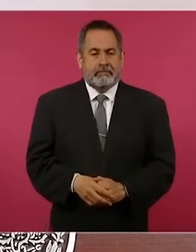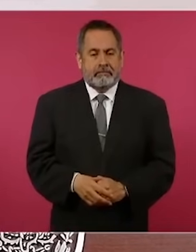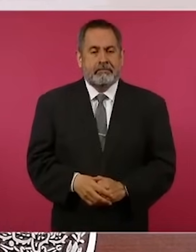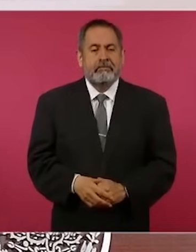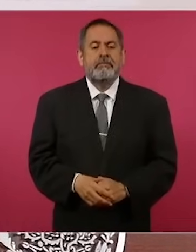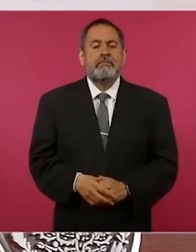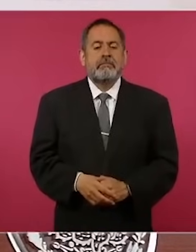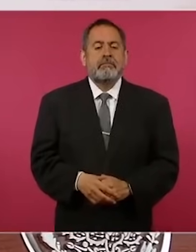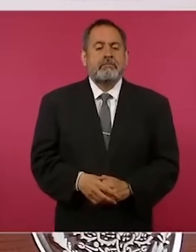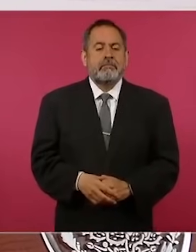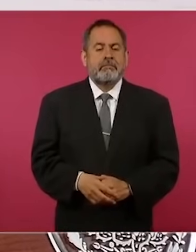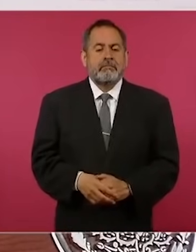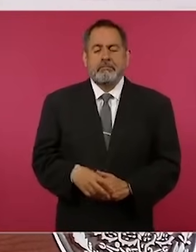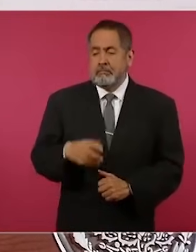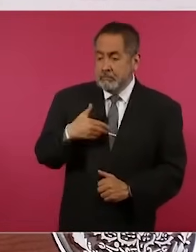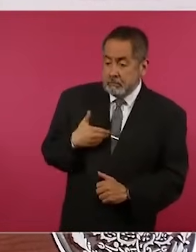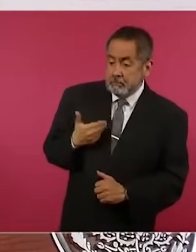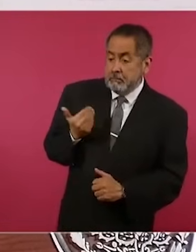a pedirle?